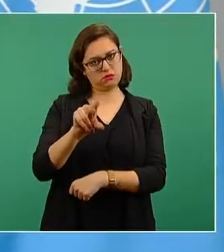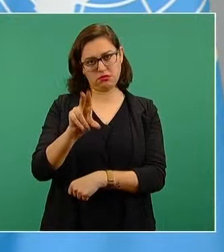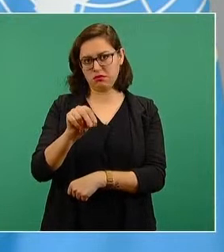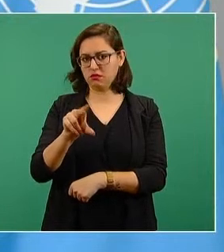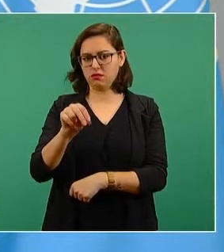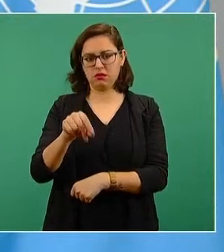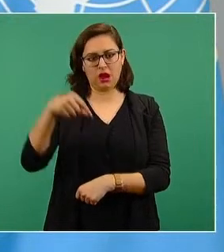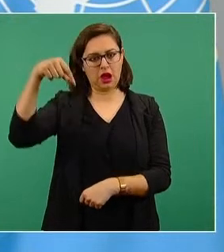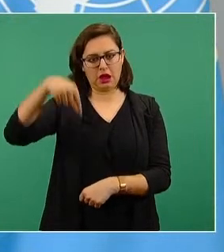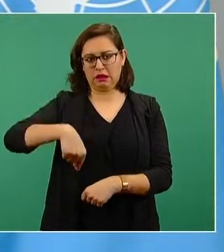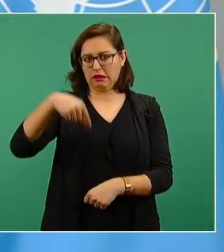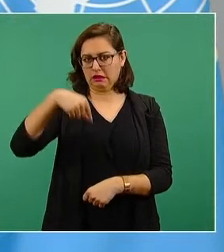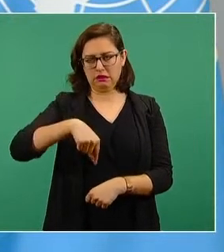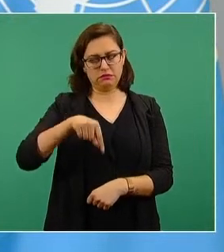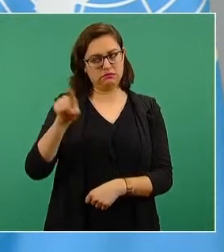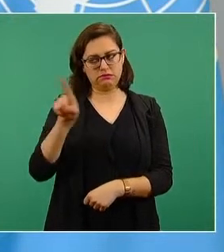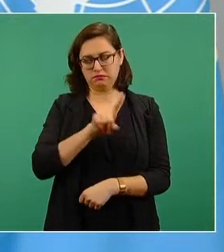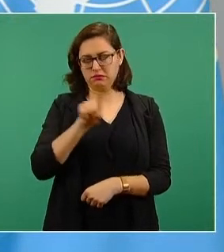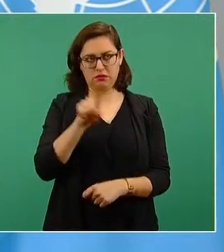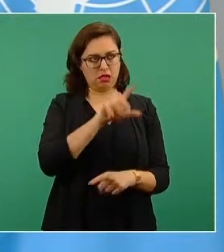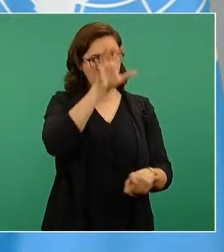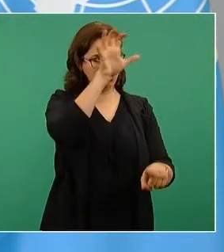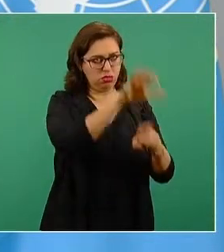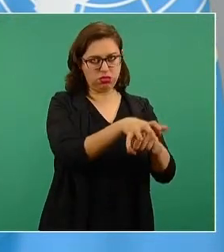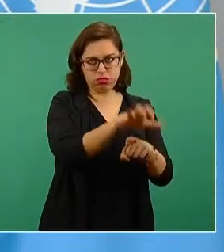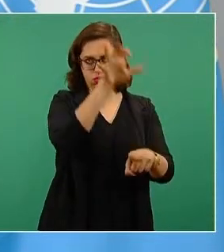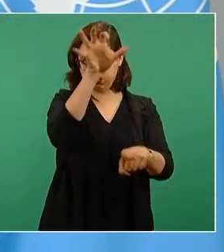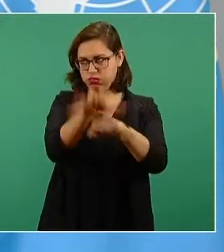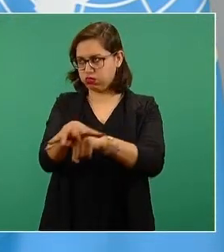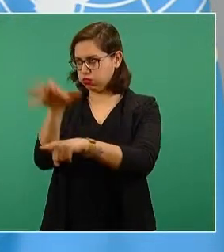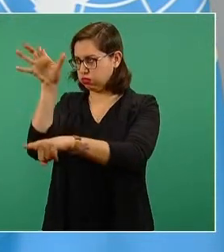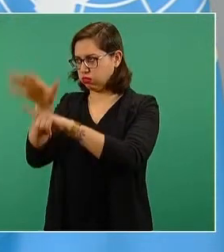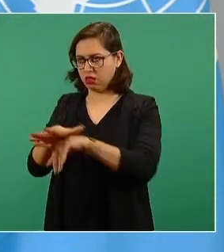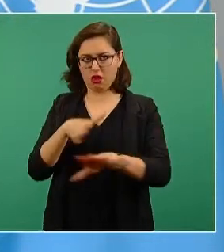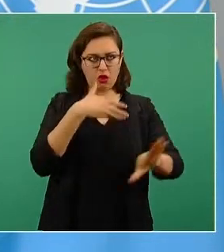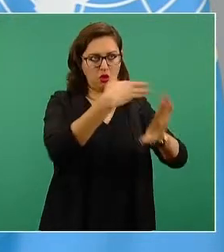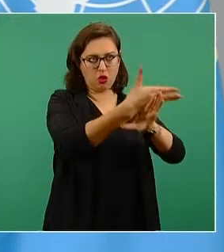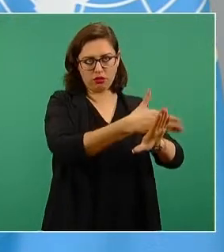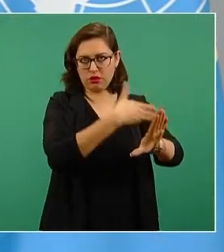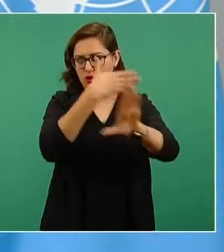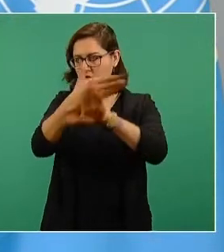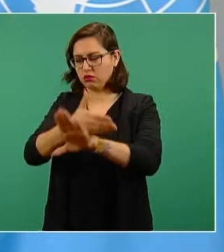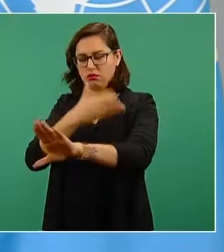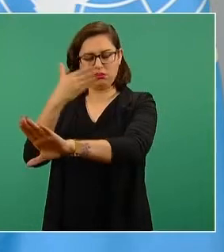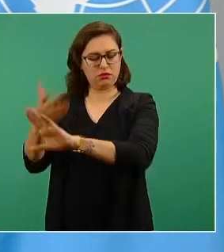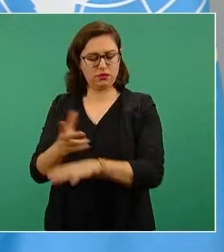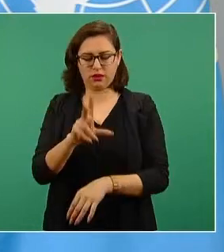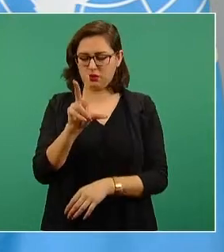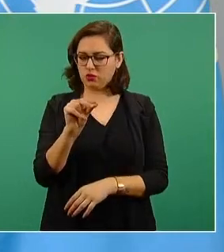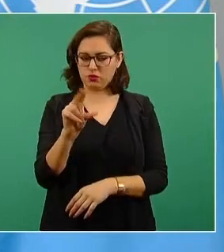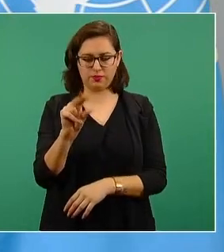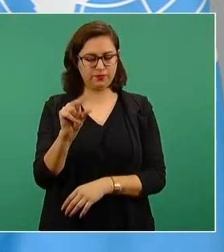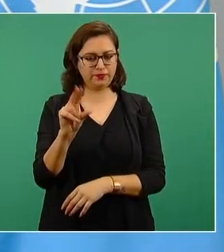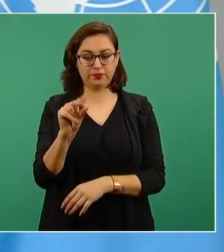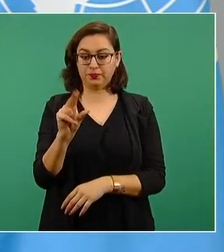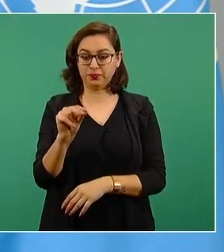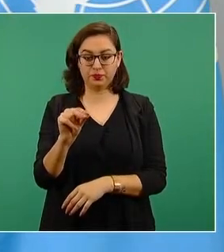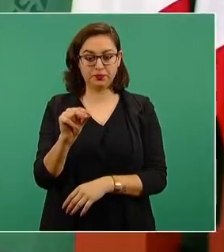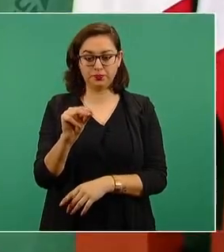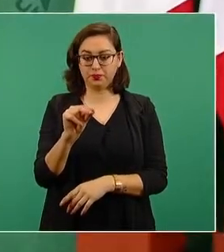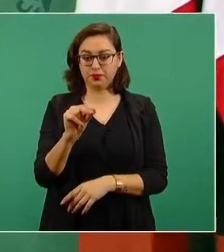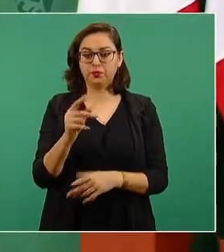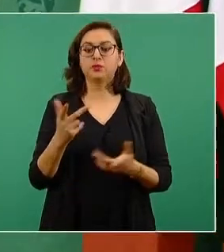no es para linchar a nadie en lo político. Sí, se pueden